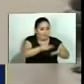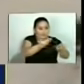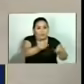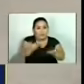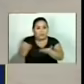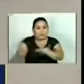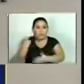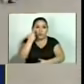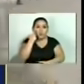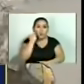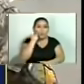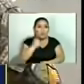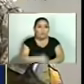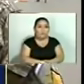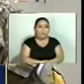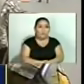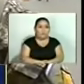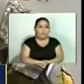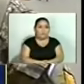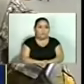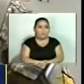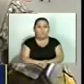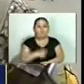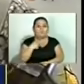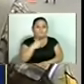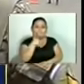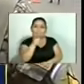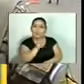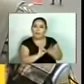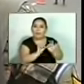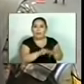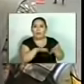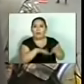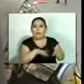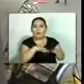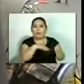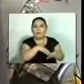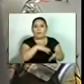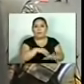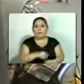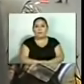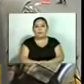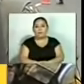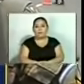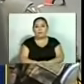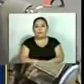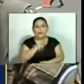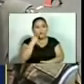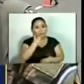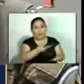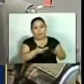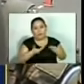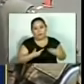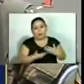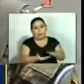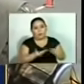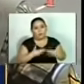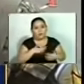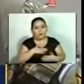dulces artesanales. Excelente, gracias a la población. Sí, estamos recibiendo ese apoyo